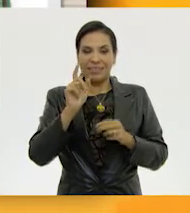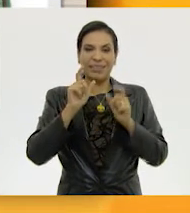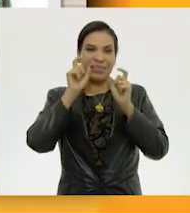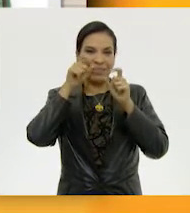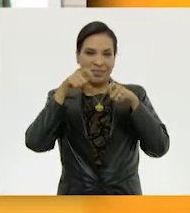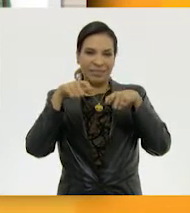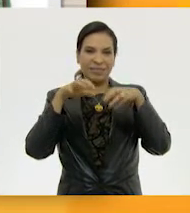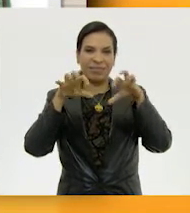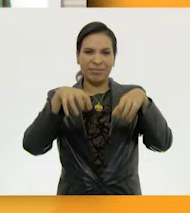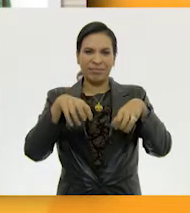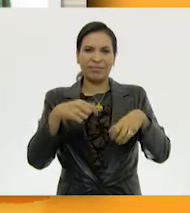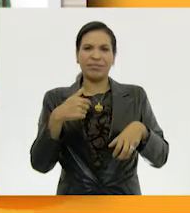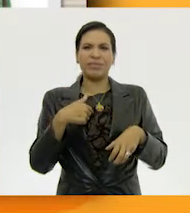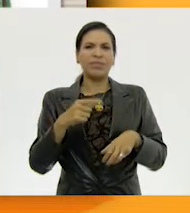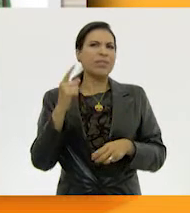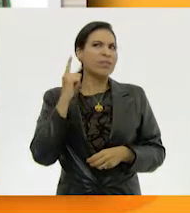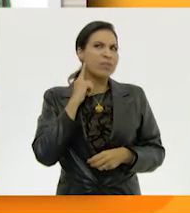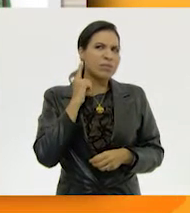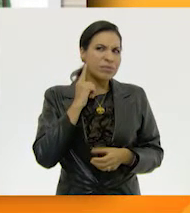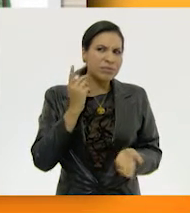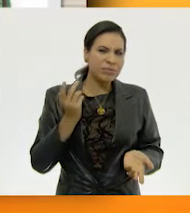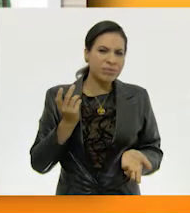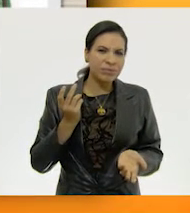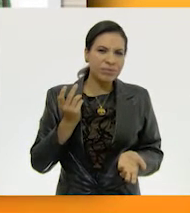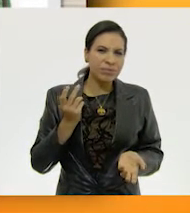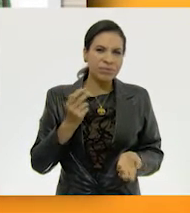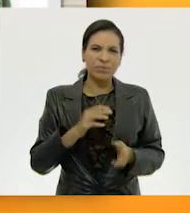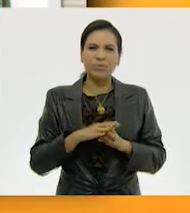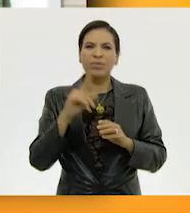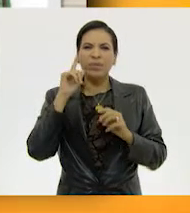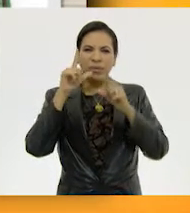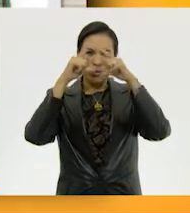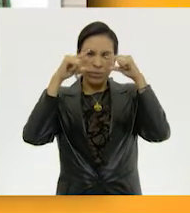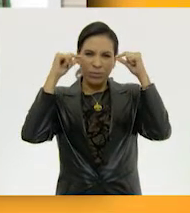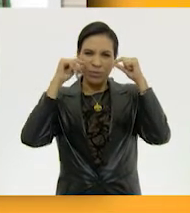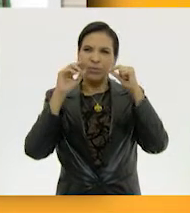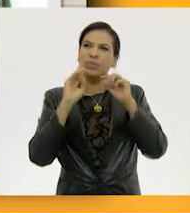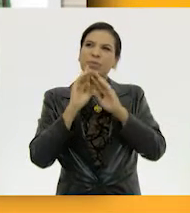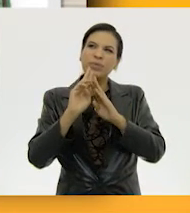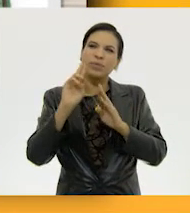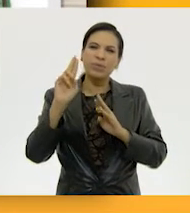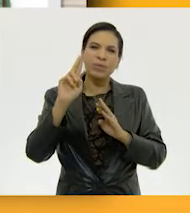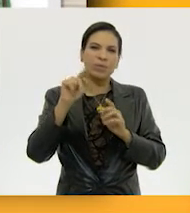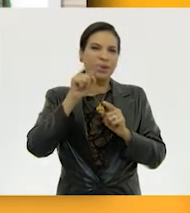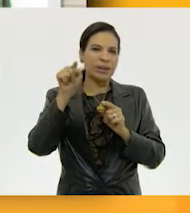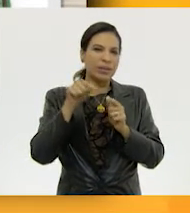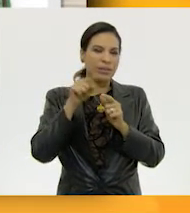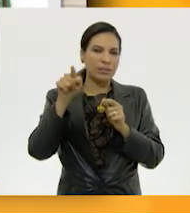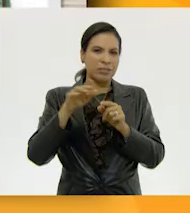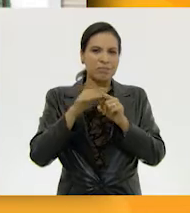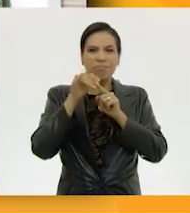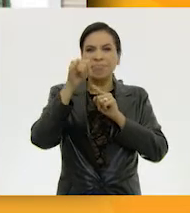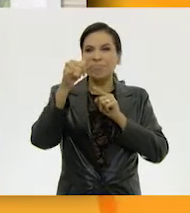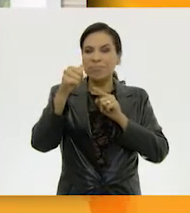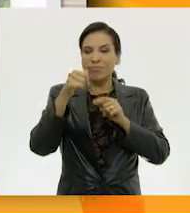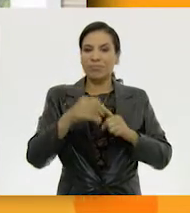gigante: estoy oyendo un bu, bu, por allá, más